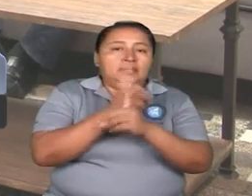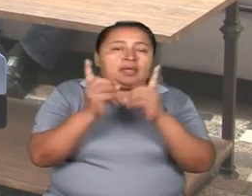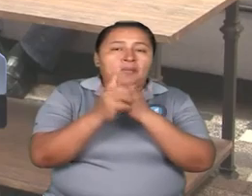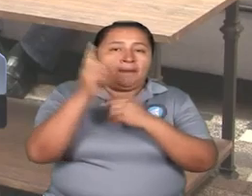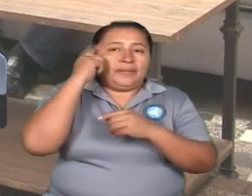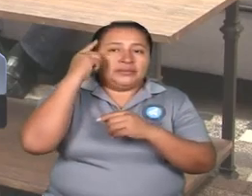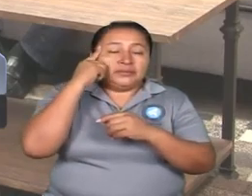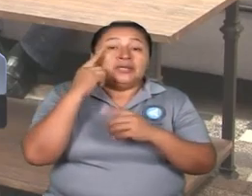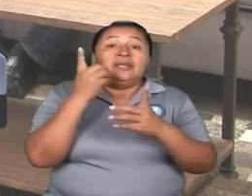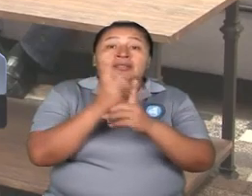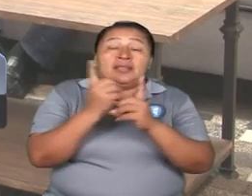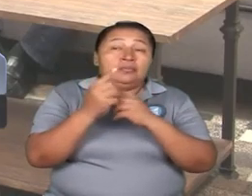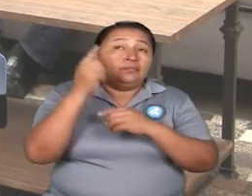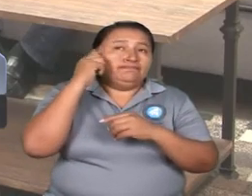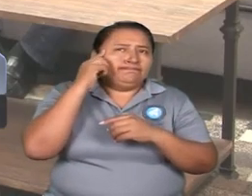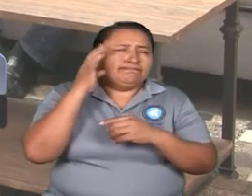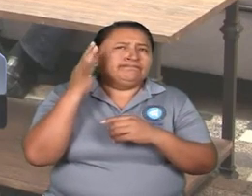que aspirar